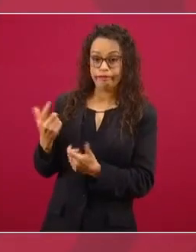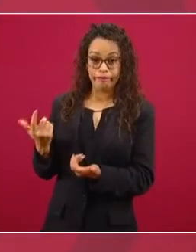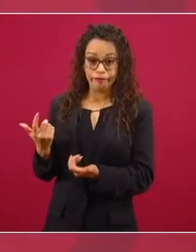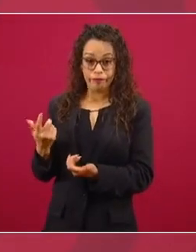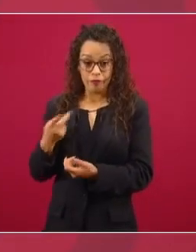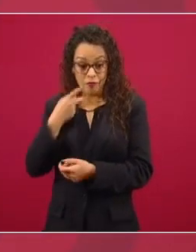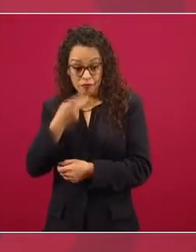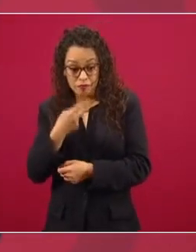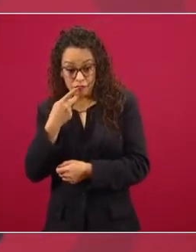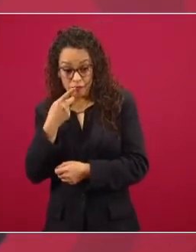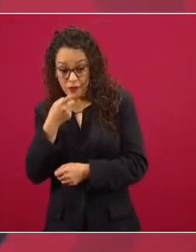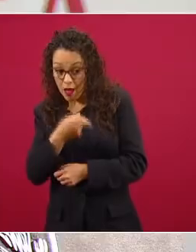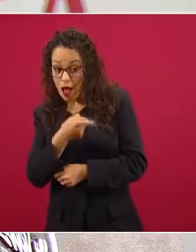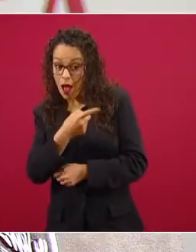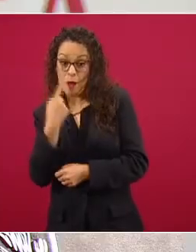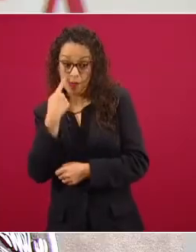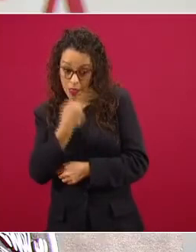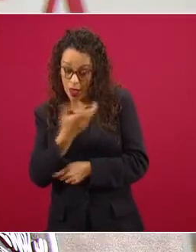con nadie.